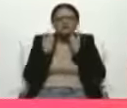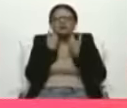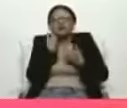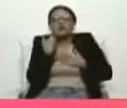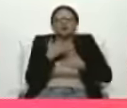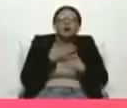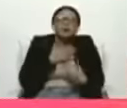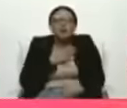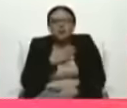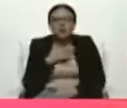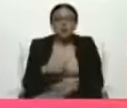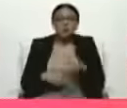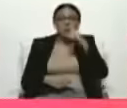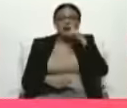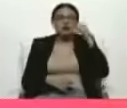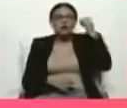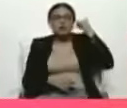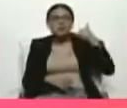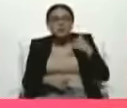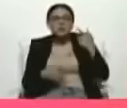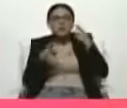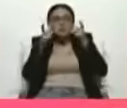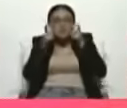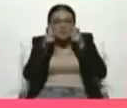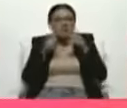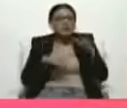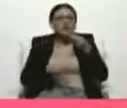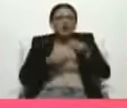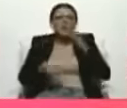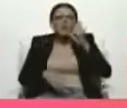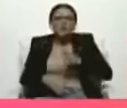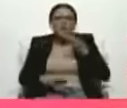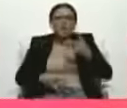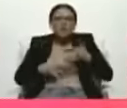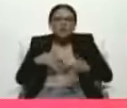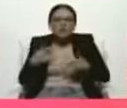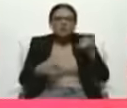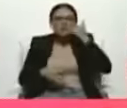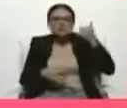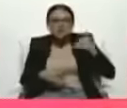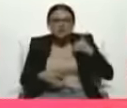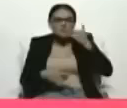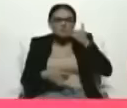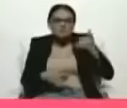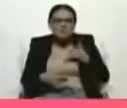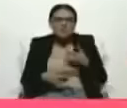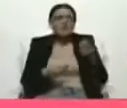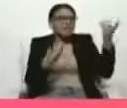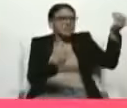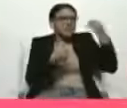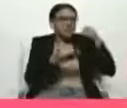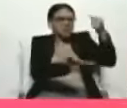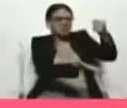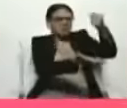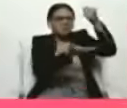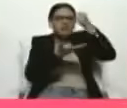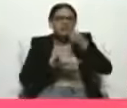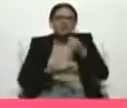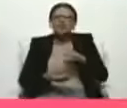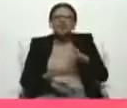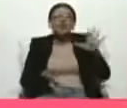Nicolás, muy preocupado por mi caso en particular, pues, perdóneme que lo diga, y mandaron a buscar una medicina de la